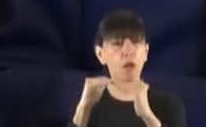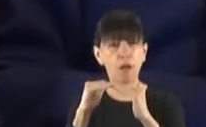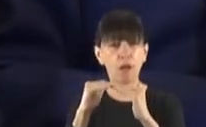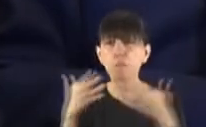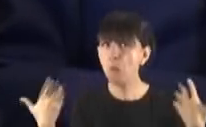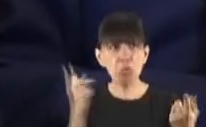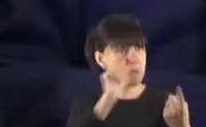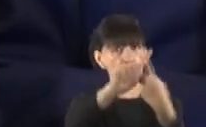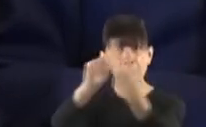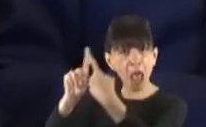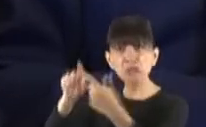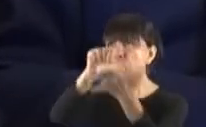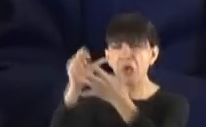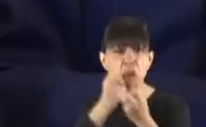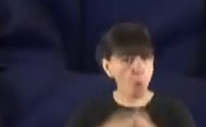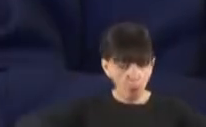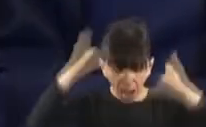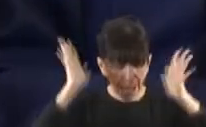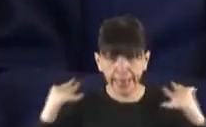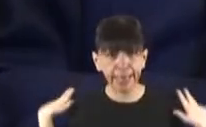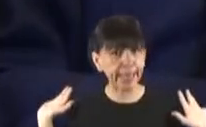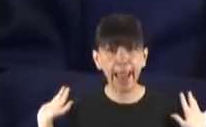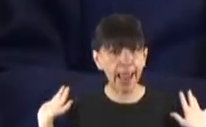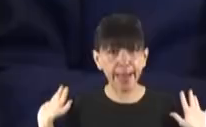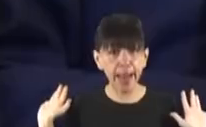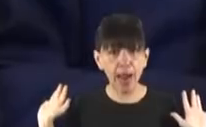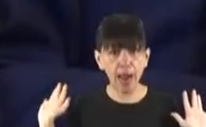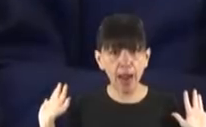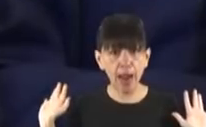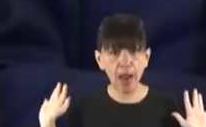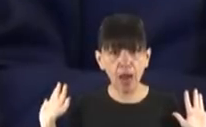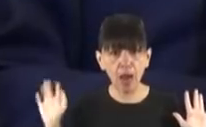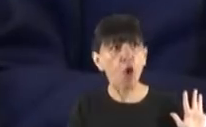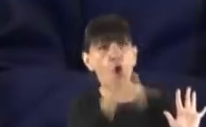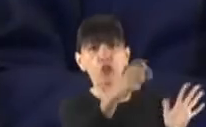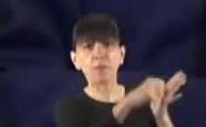en condiciones de igualdad. Y que no podemos ser atacados y cuestionados por eso.